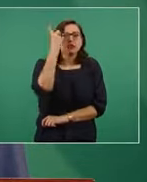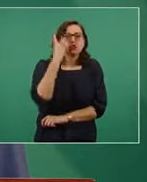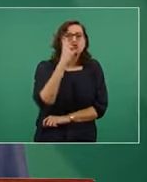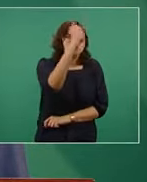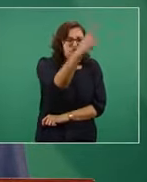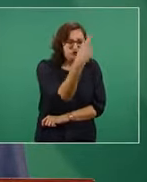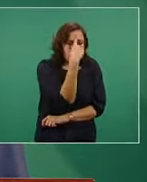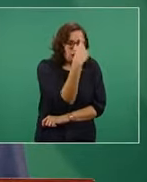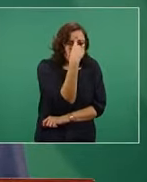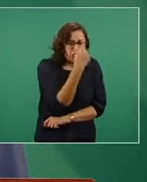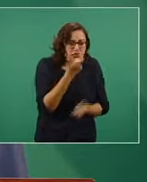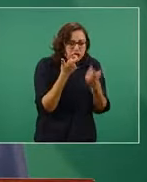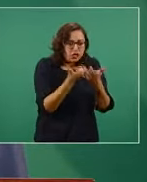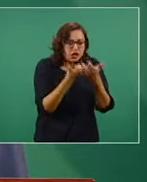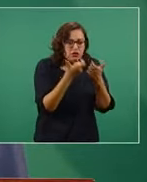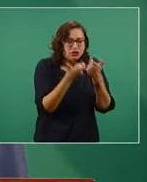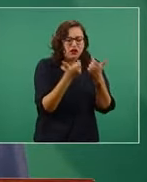egoísmo,